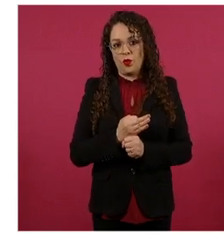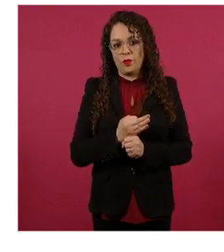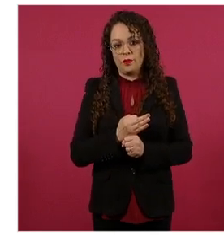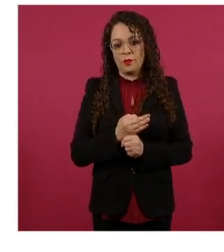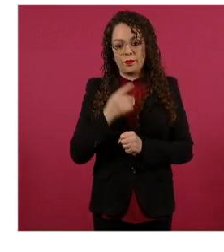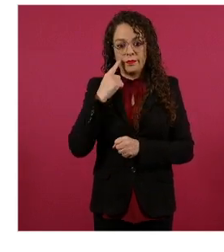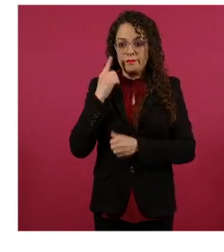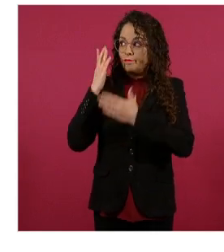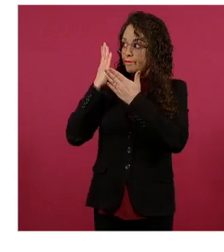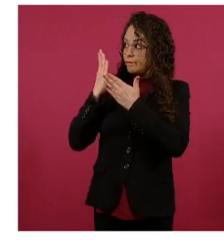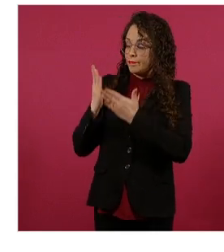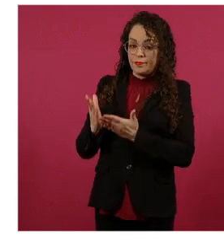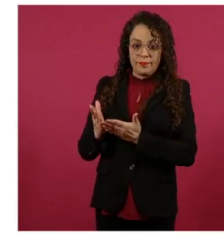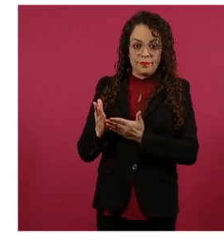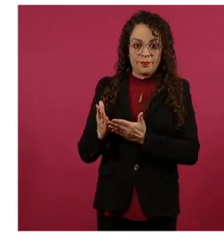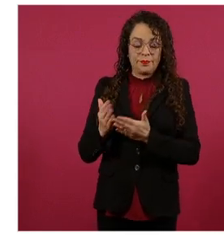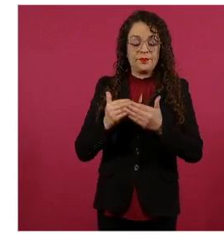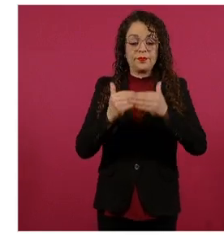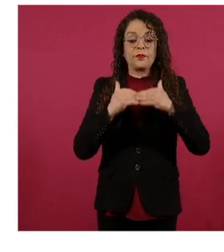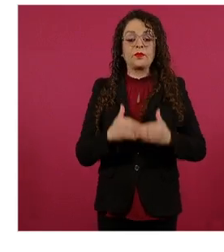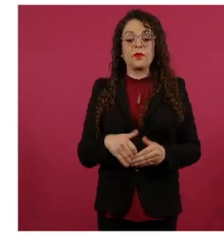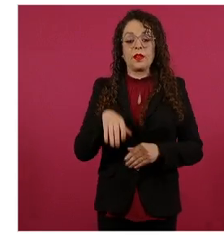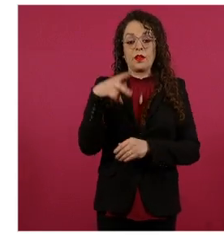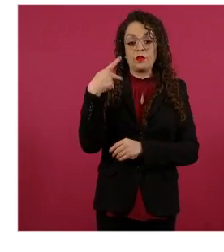en los distritos federales